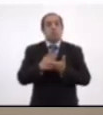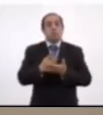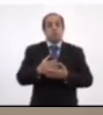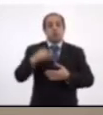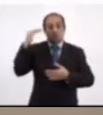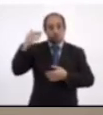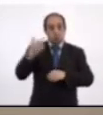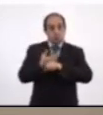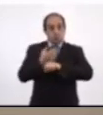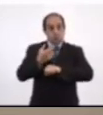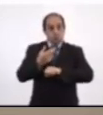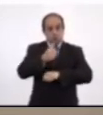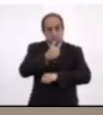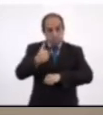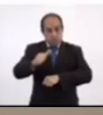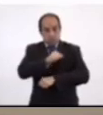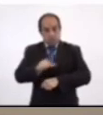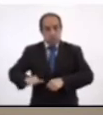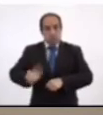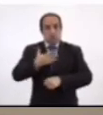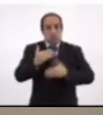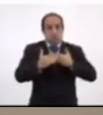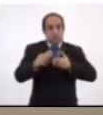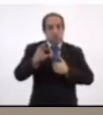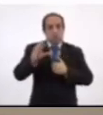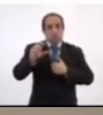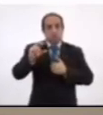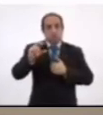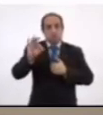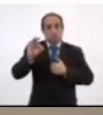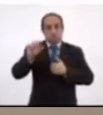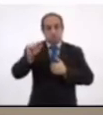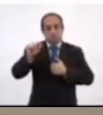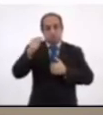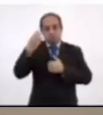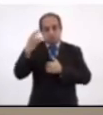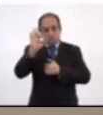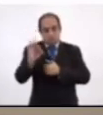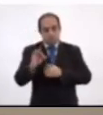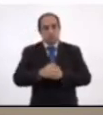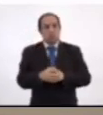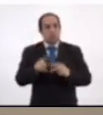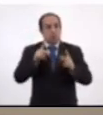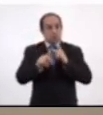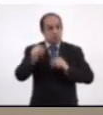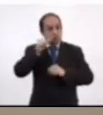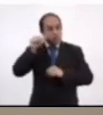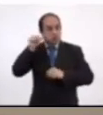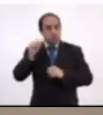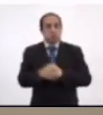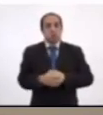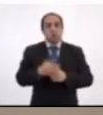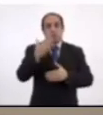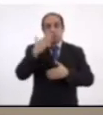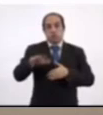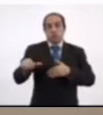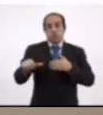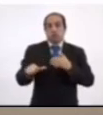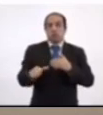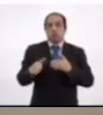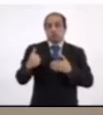por alcaldía y podemos ver un avance del 73% a corte, perdón, aquí está mal el día, ese es de ayer, pero es a las 10 de la mañana del día de